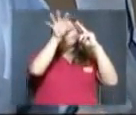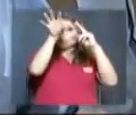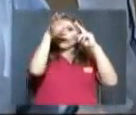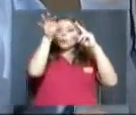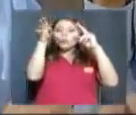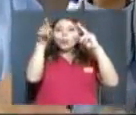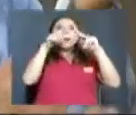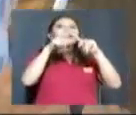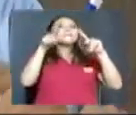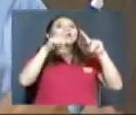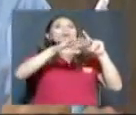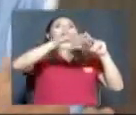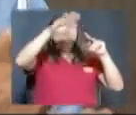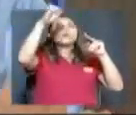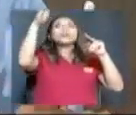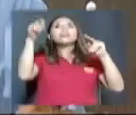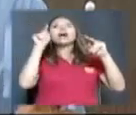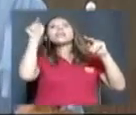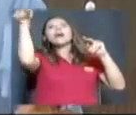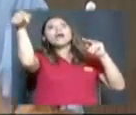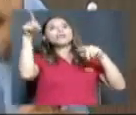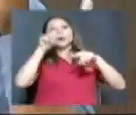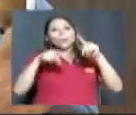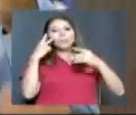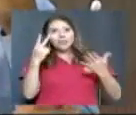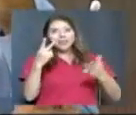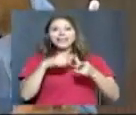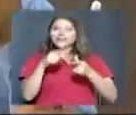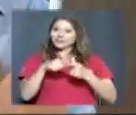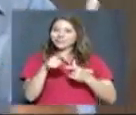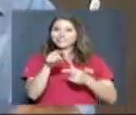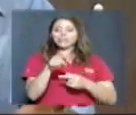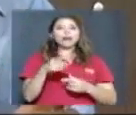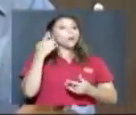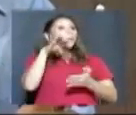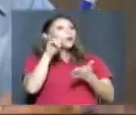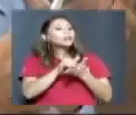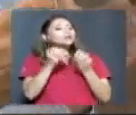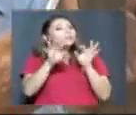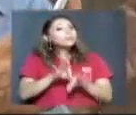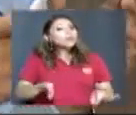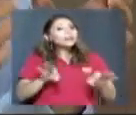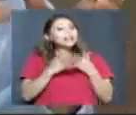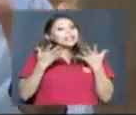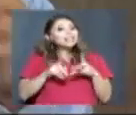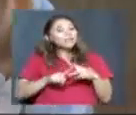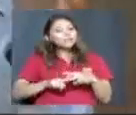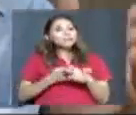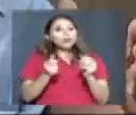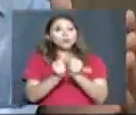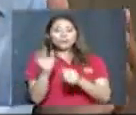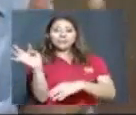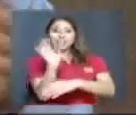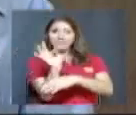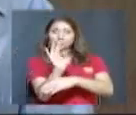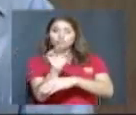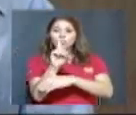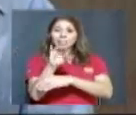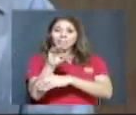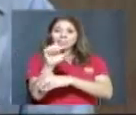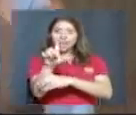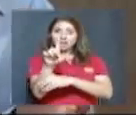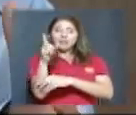lado lo observen. Por eso, ¿verdad? Es necesario arrancar pronto, oficialmente, con el encendido digital, para saber cuántas frecuencias un